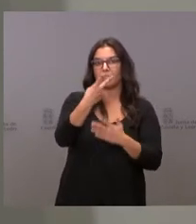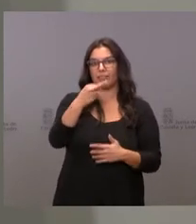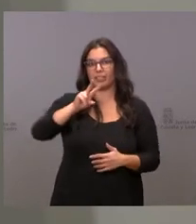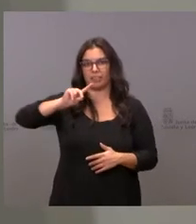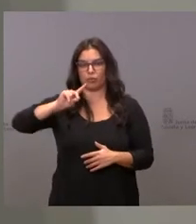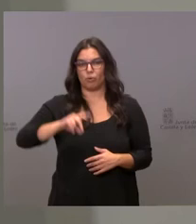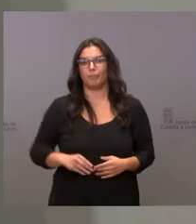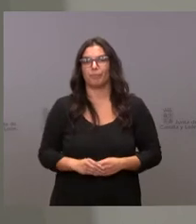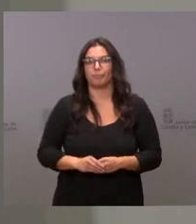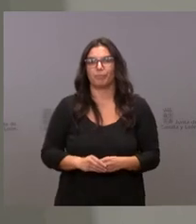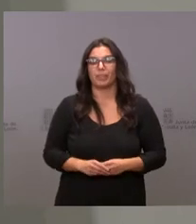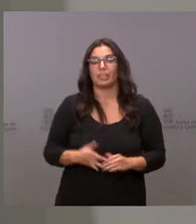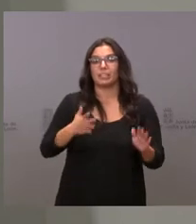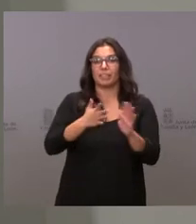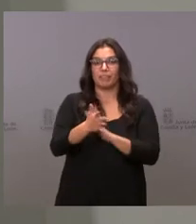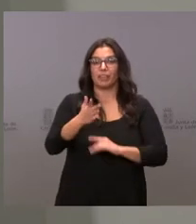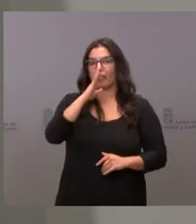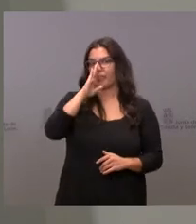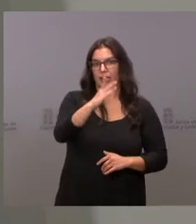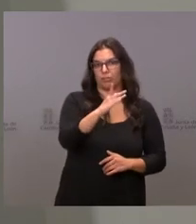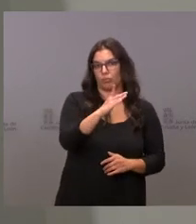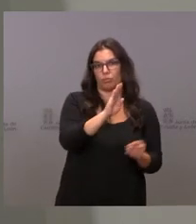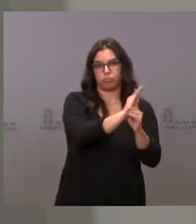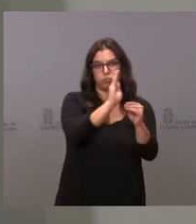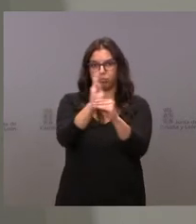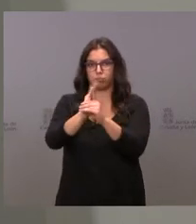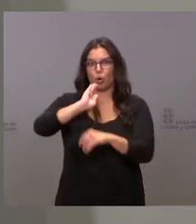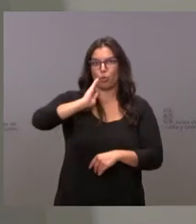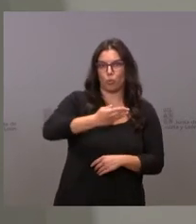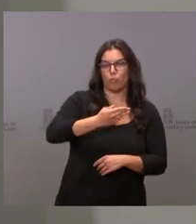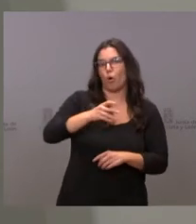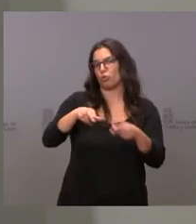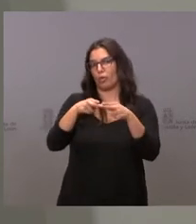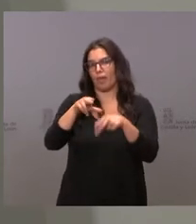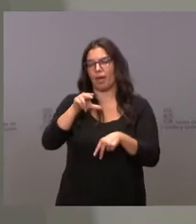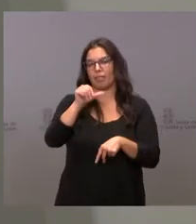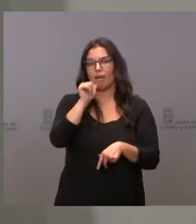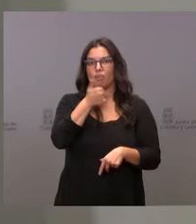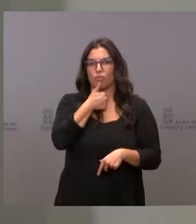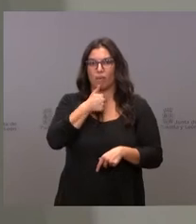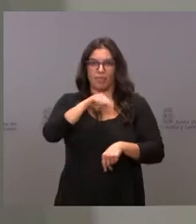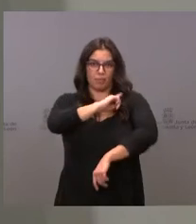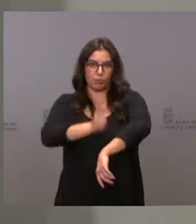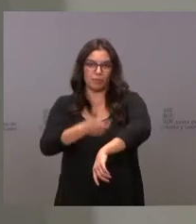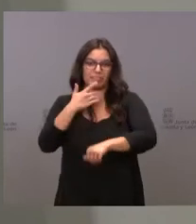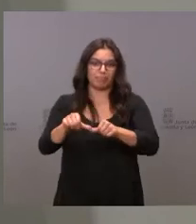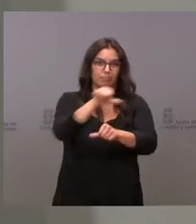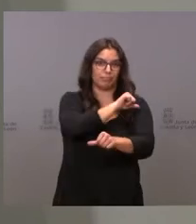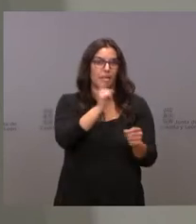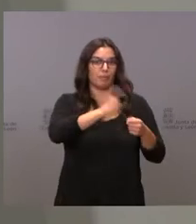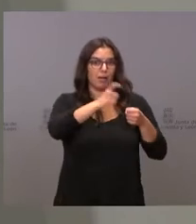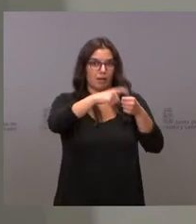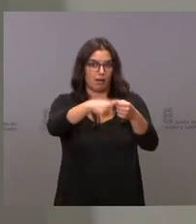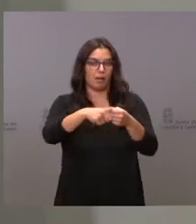2020-2021. Es una concesión directa a estos clubes y sociedades anónimas deportivas que han participado en competiciones y eventos de